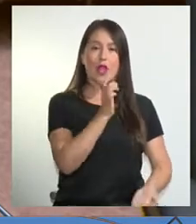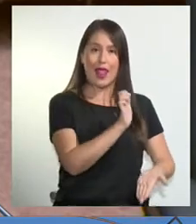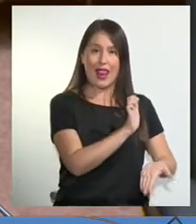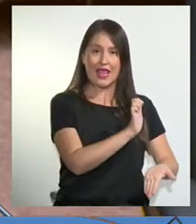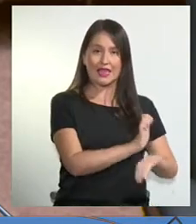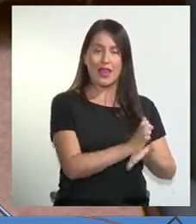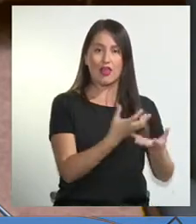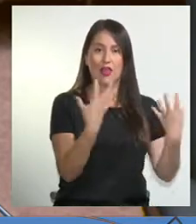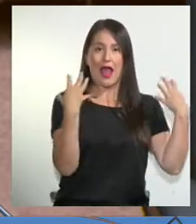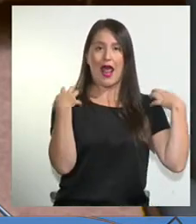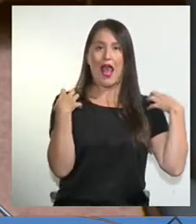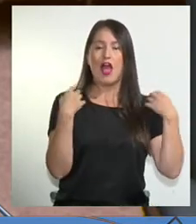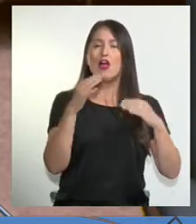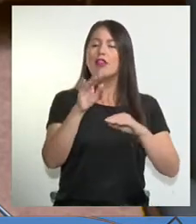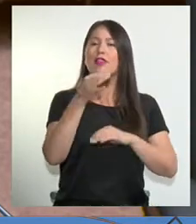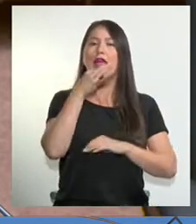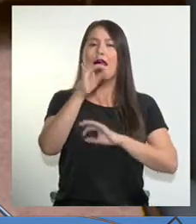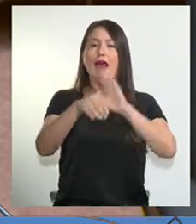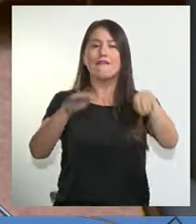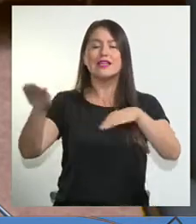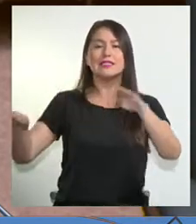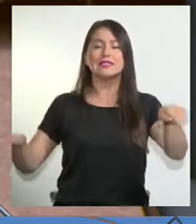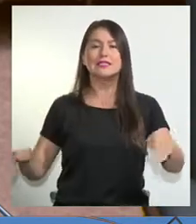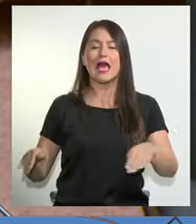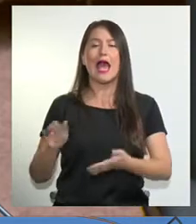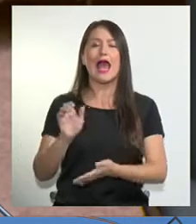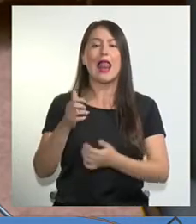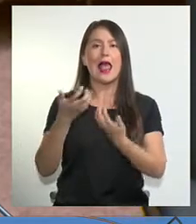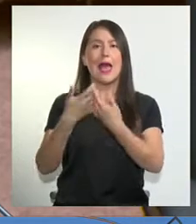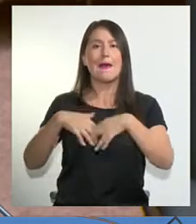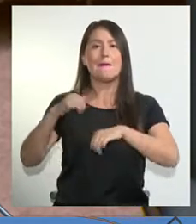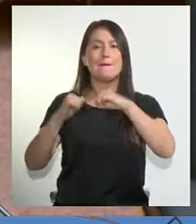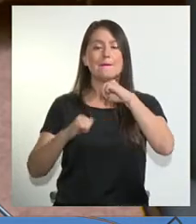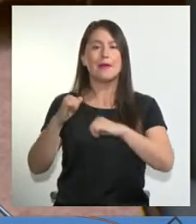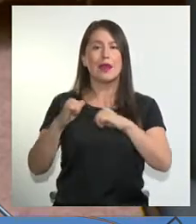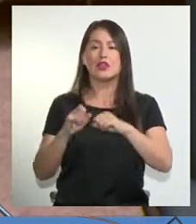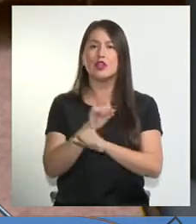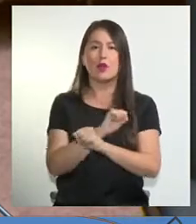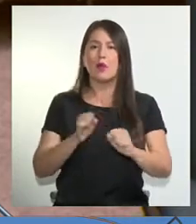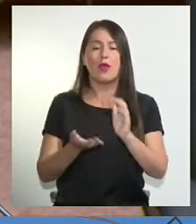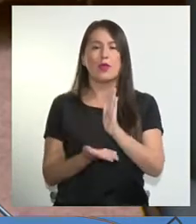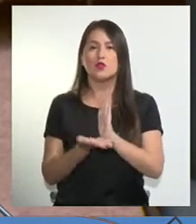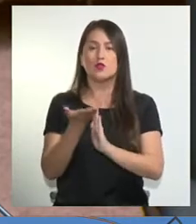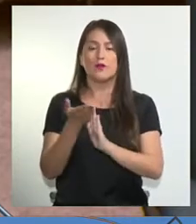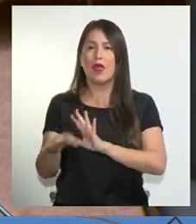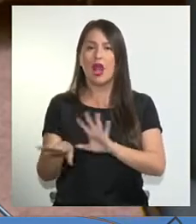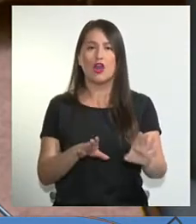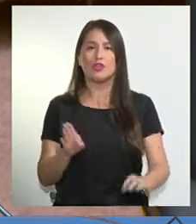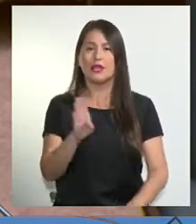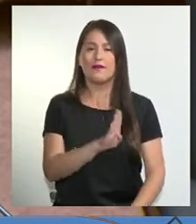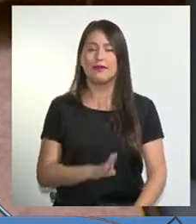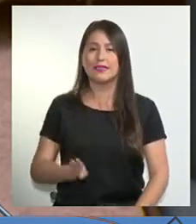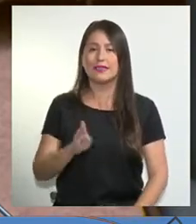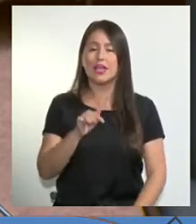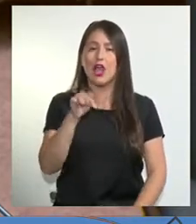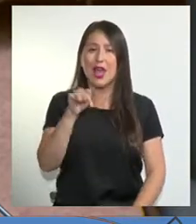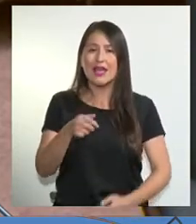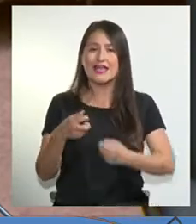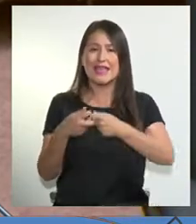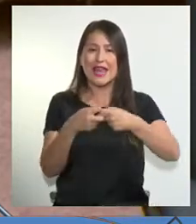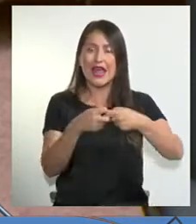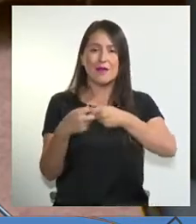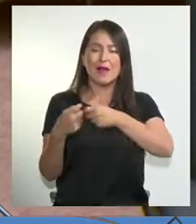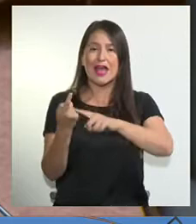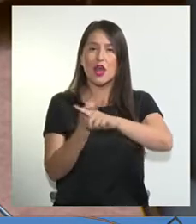le cobren las cuentas de la luz, del agua, de los servicios básicos. Esa es la diferencia, esa es la discusión que también nosotros esperamos